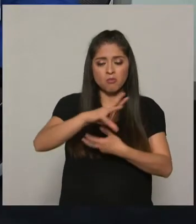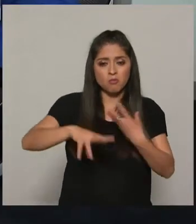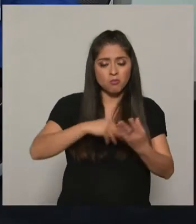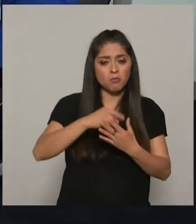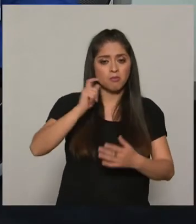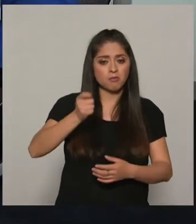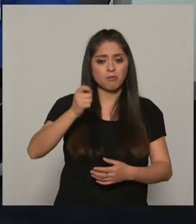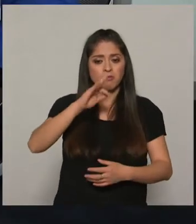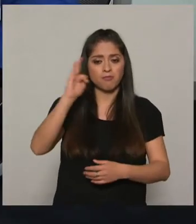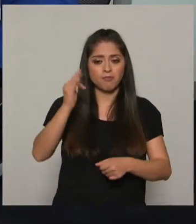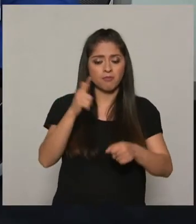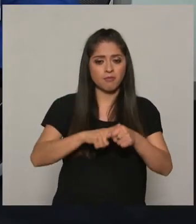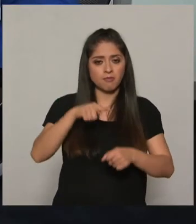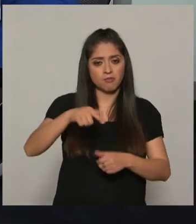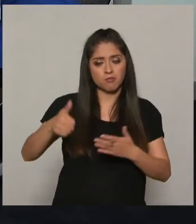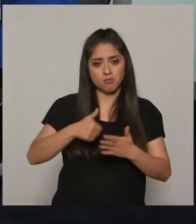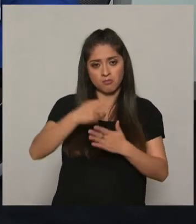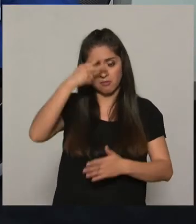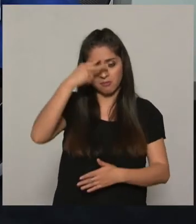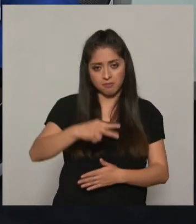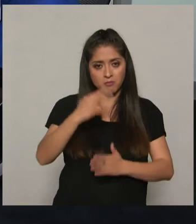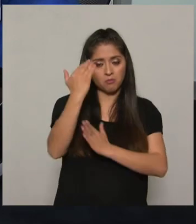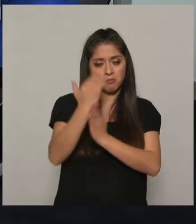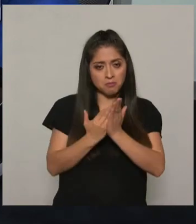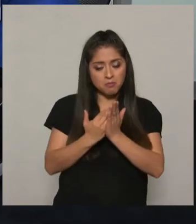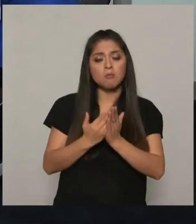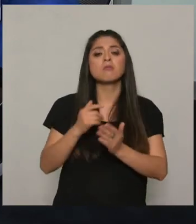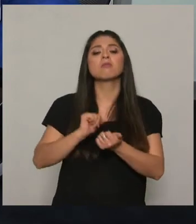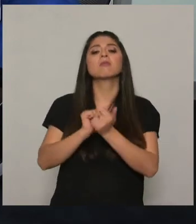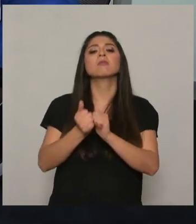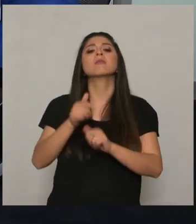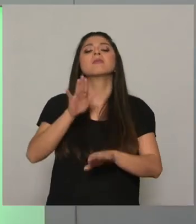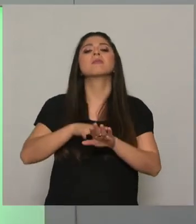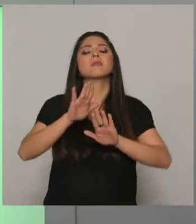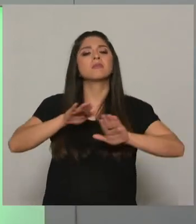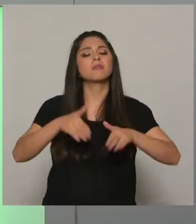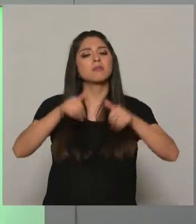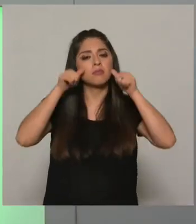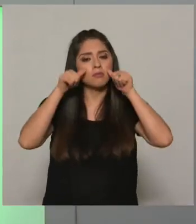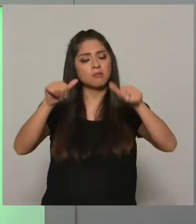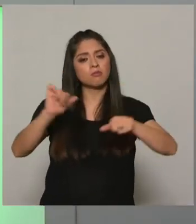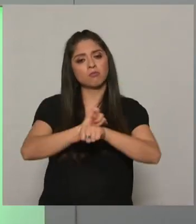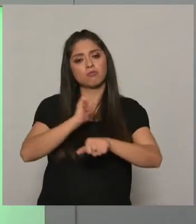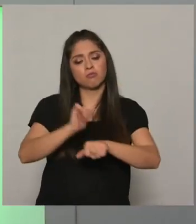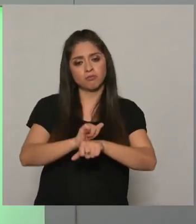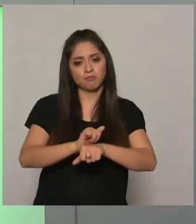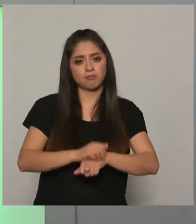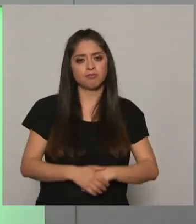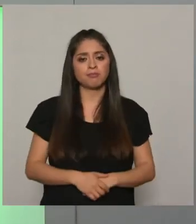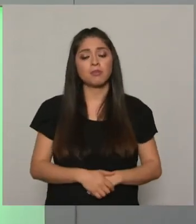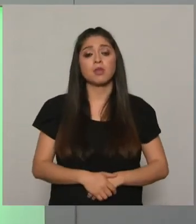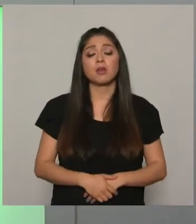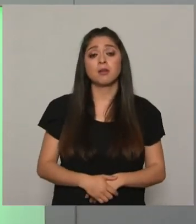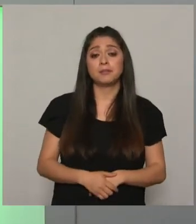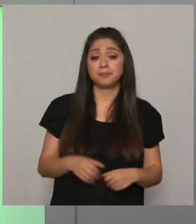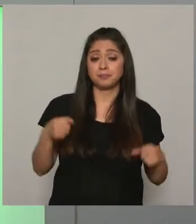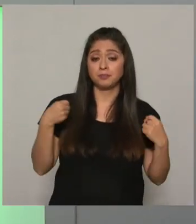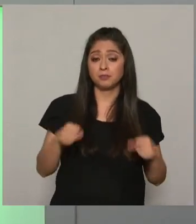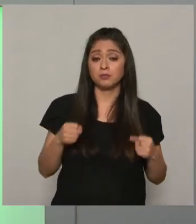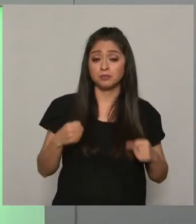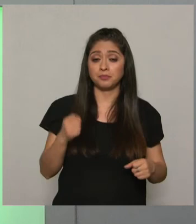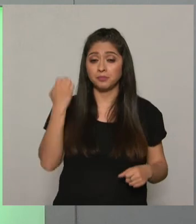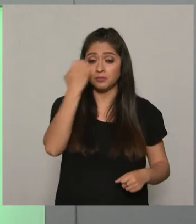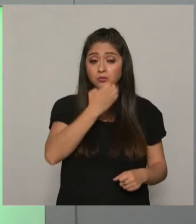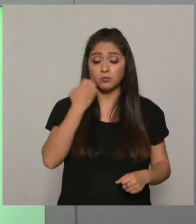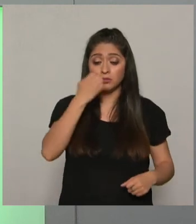federales que llegarían a la ciudad hubo una reducción considerable, y obviamente prioridades en materia de vialidad va a haber. Entonces la motoescuela difícilmente creo que se pueda